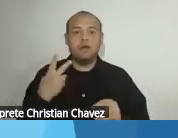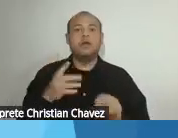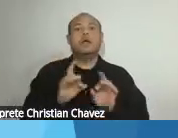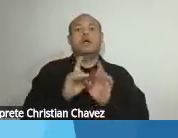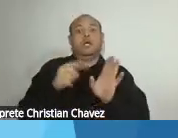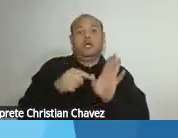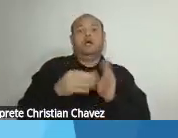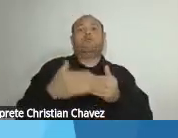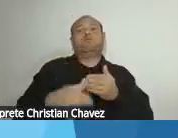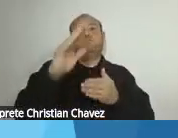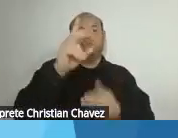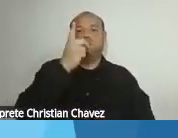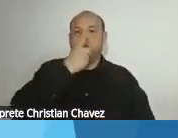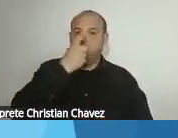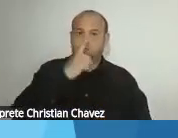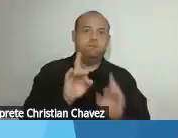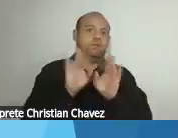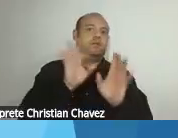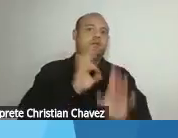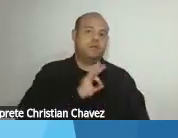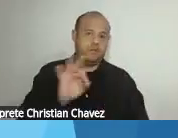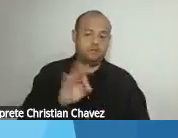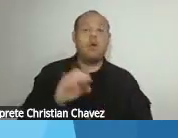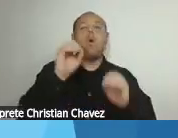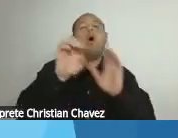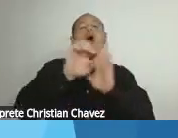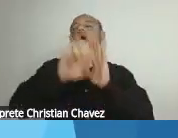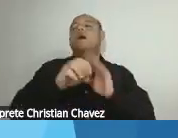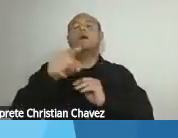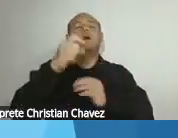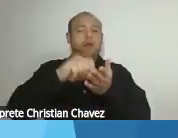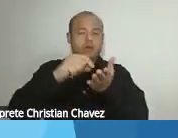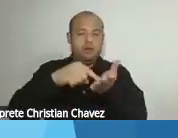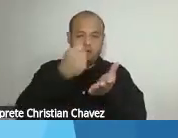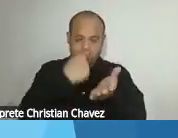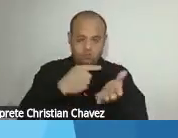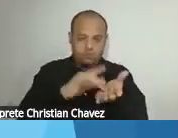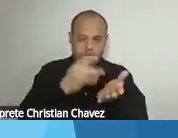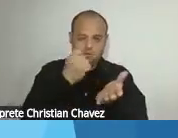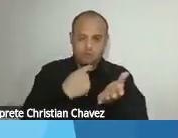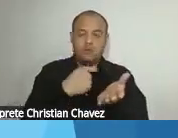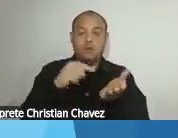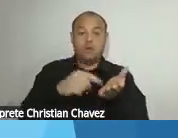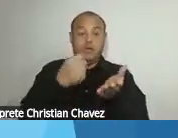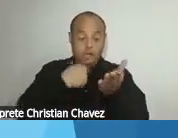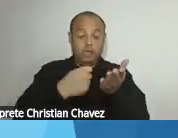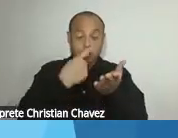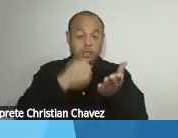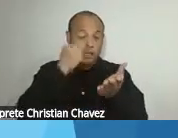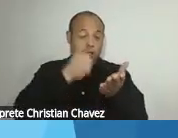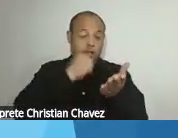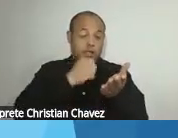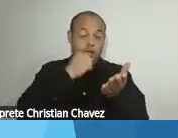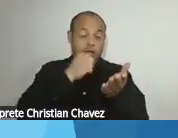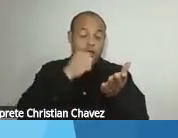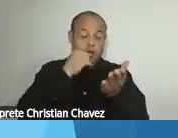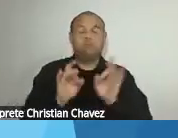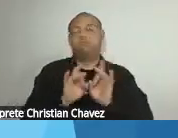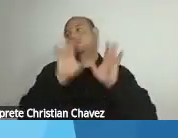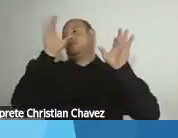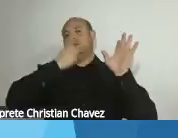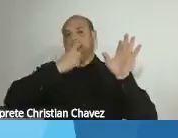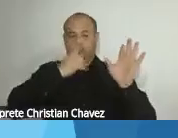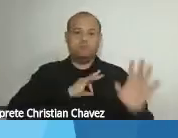un medicamento esté dañando el páncreas y te puede provocar diabetes, ¿sí? Todas esas situaciones pues entran en